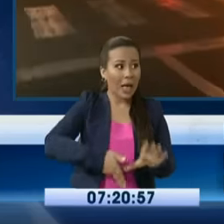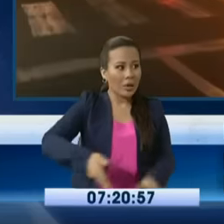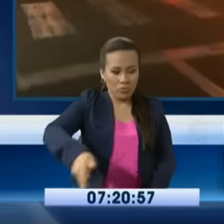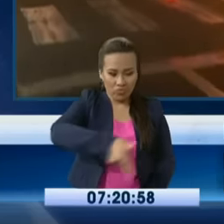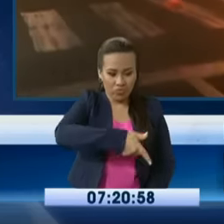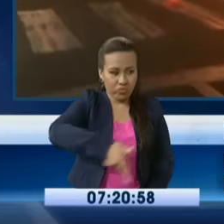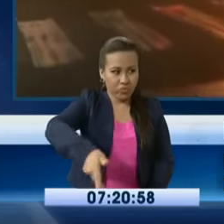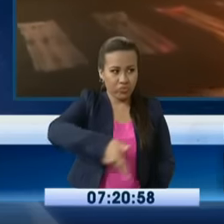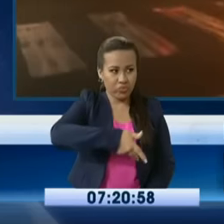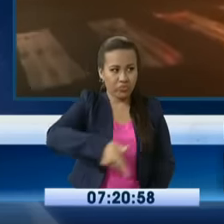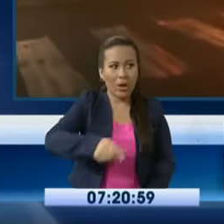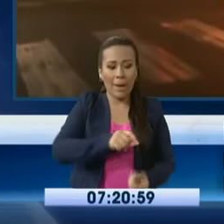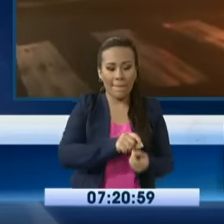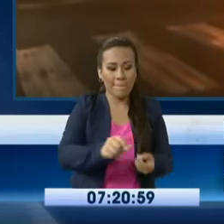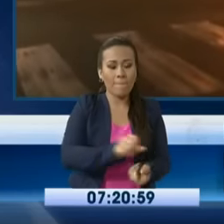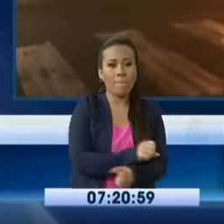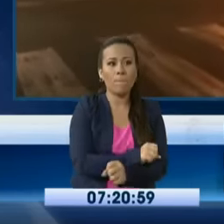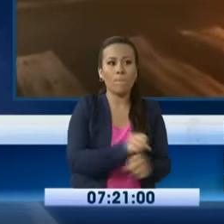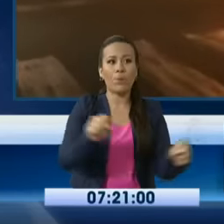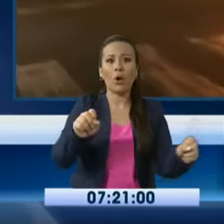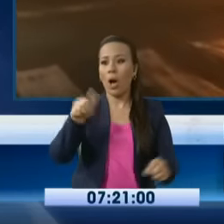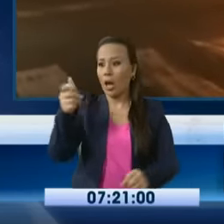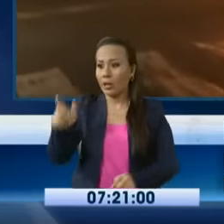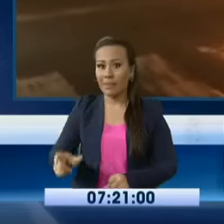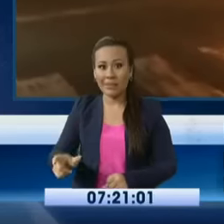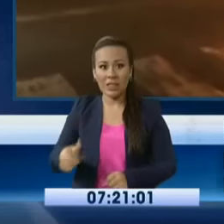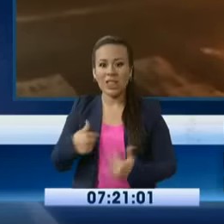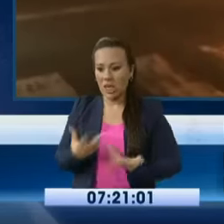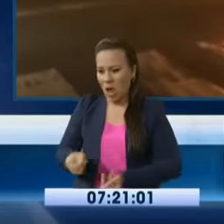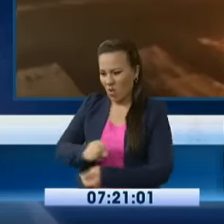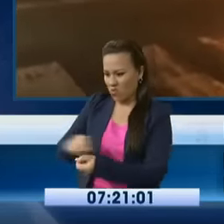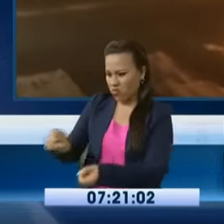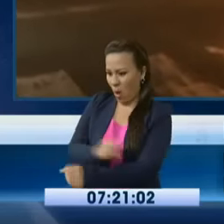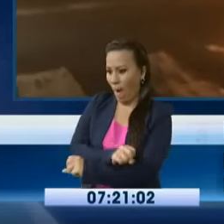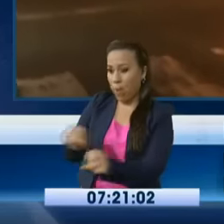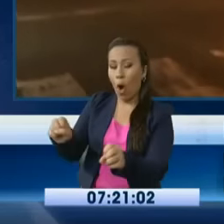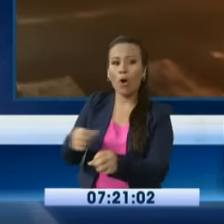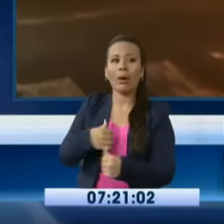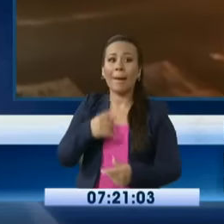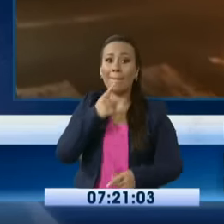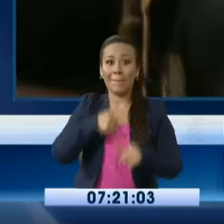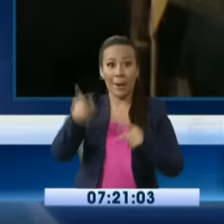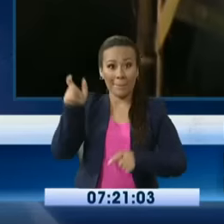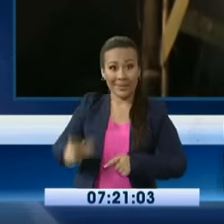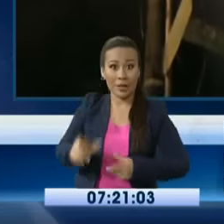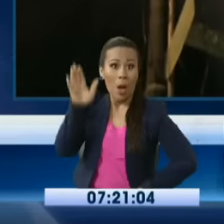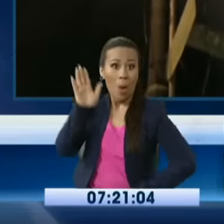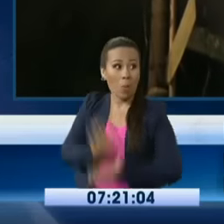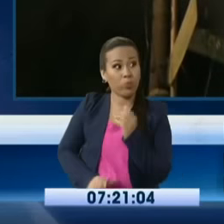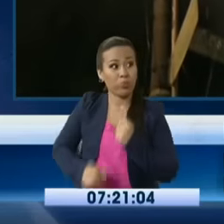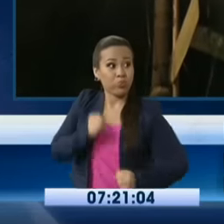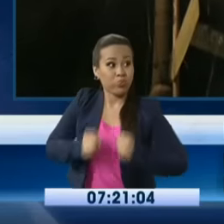finalidad de incinerar al otro individuo. Por suerte, esta persona logró salir corriendo.